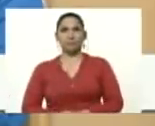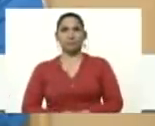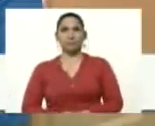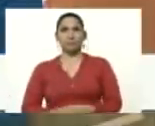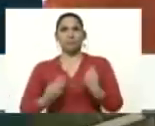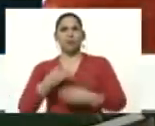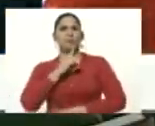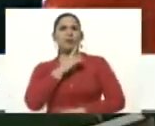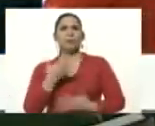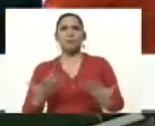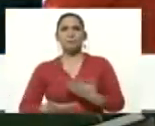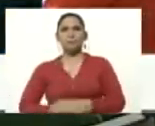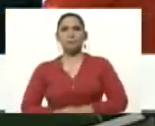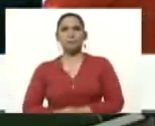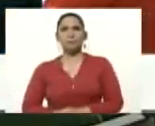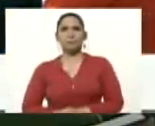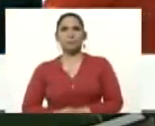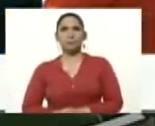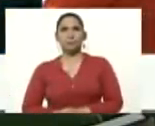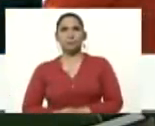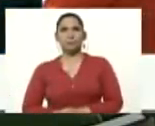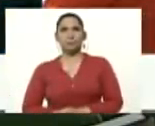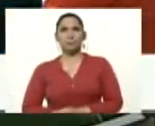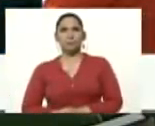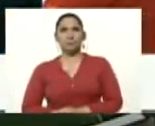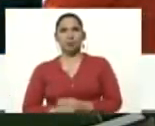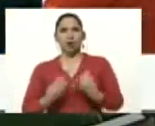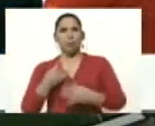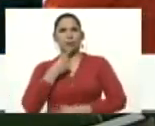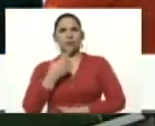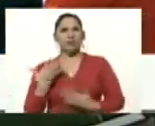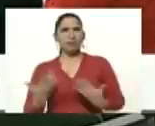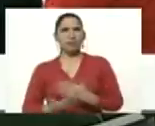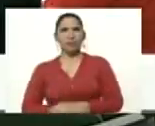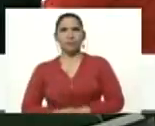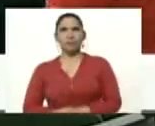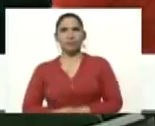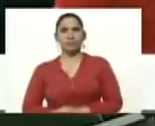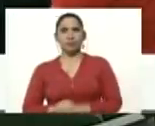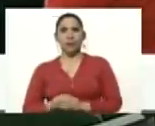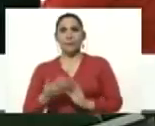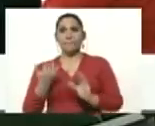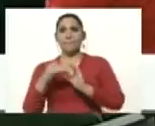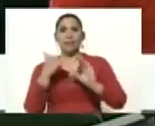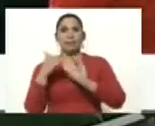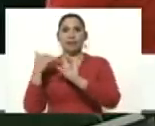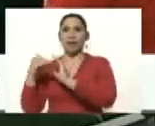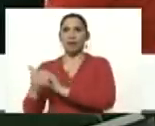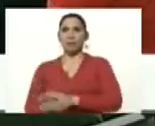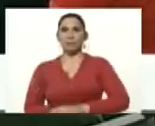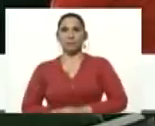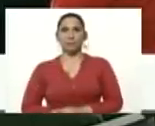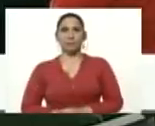¿cómo que se llama esto, vale? Office boy, en español, ¿cómo se dice? Mensajero, mensajero externo.